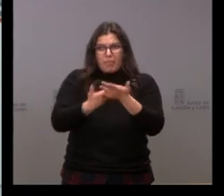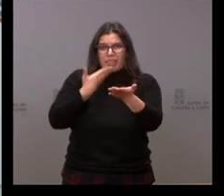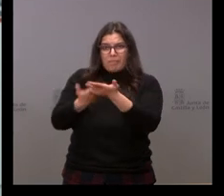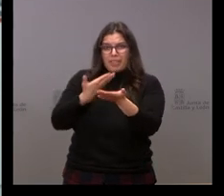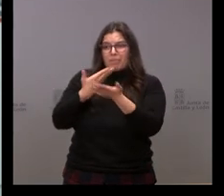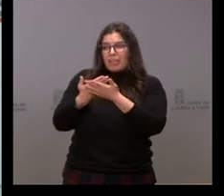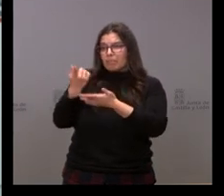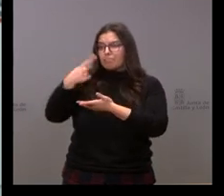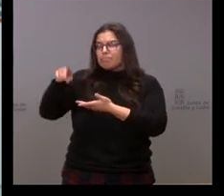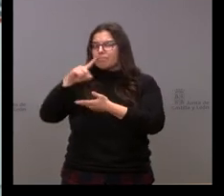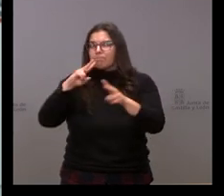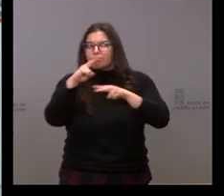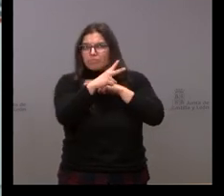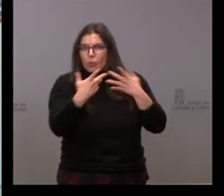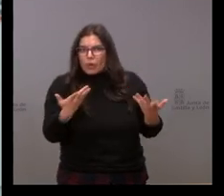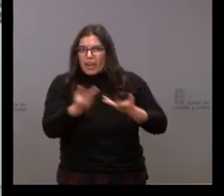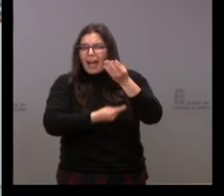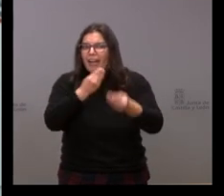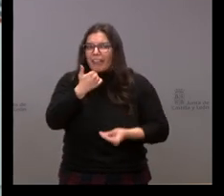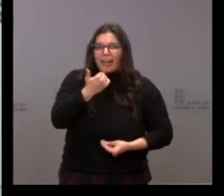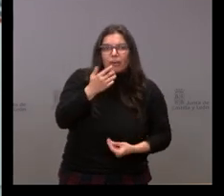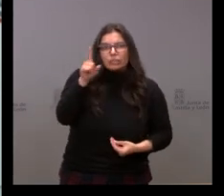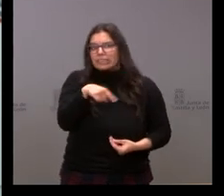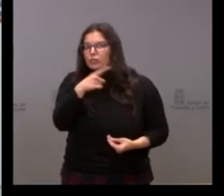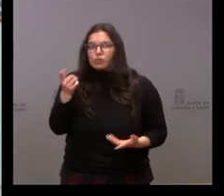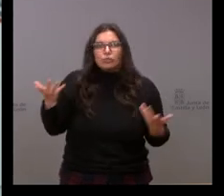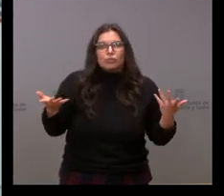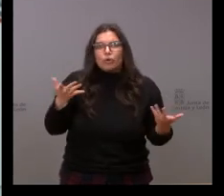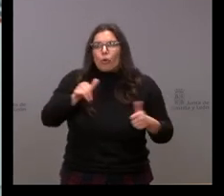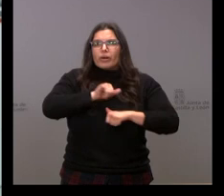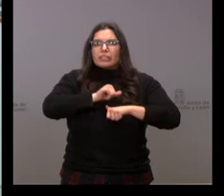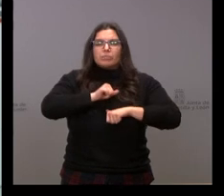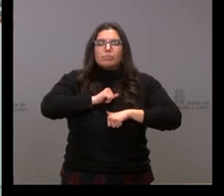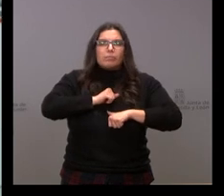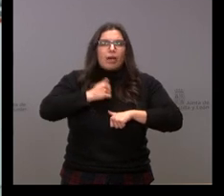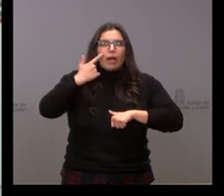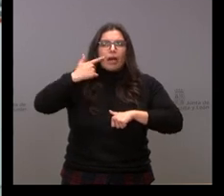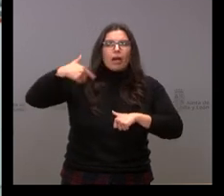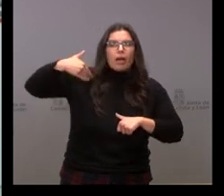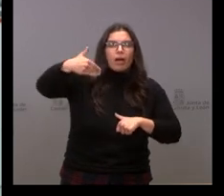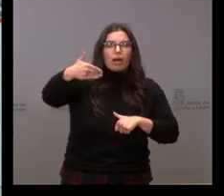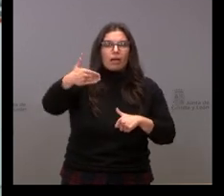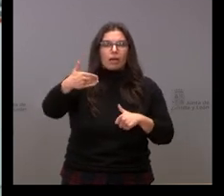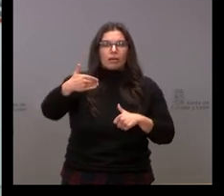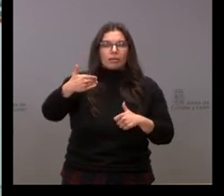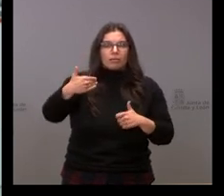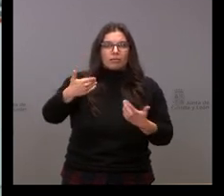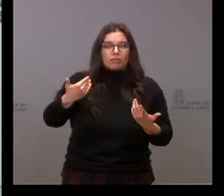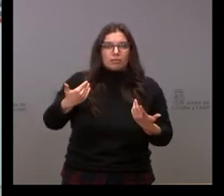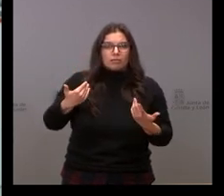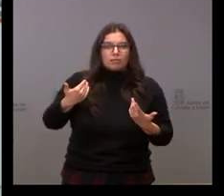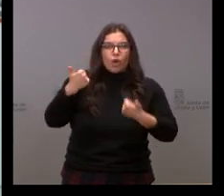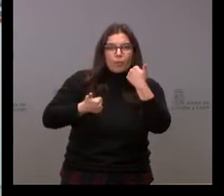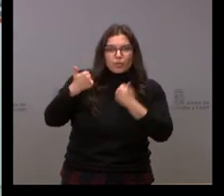este respecto y van a hacer algo habrá que esperar a que se incorporen los de las